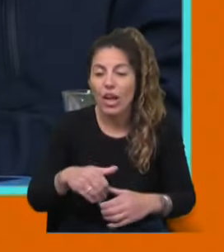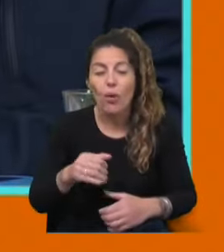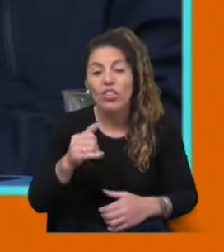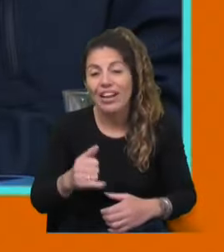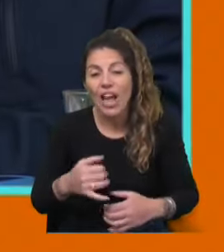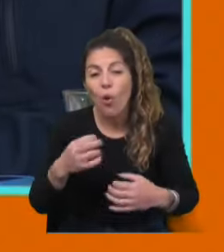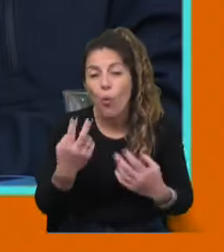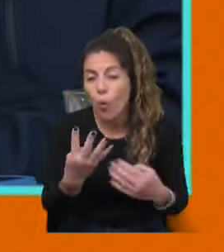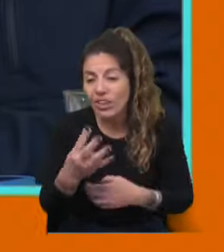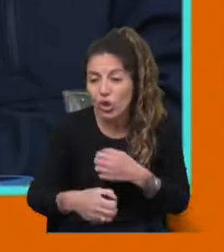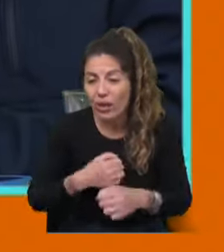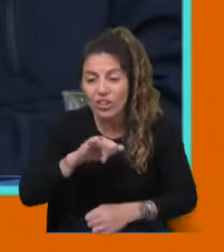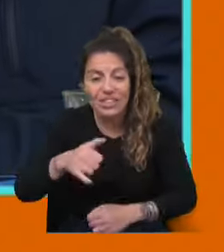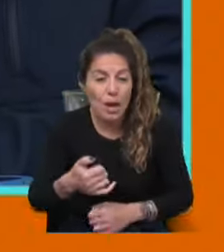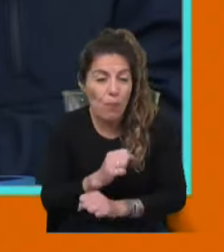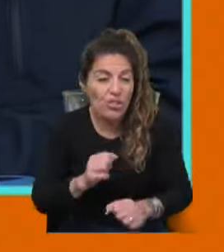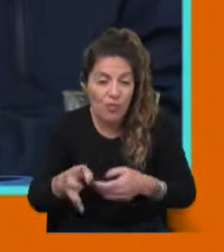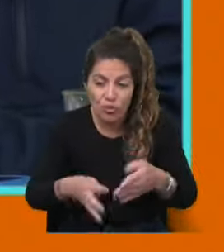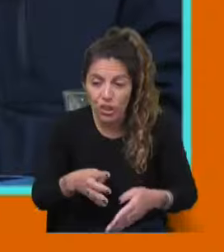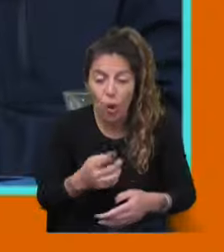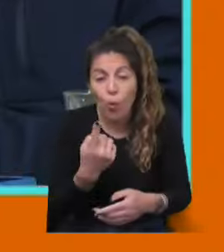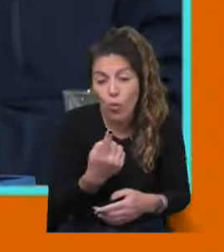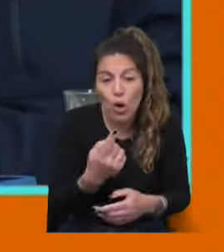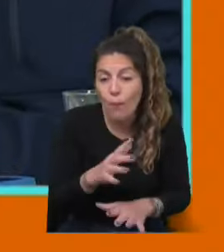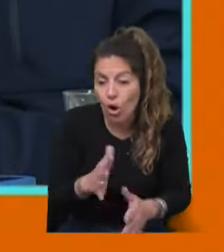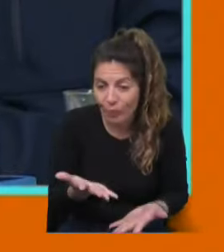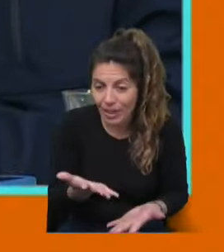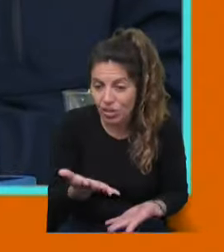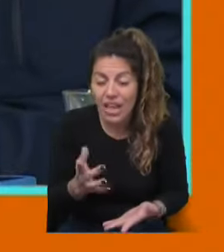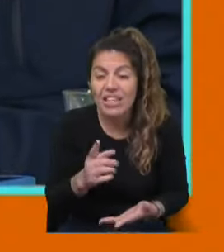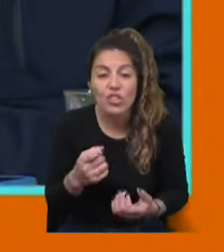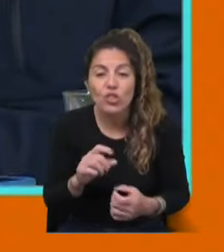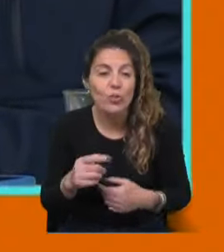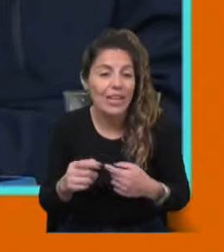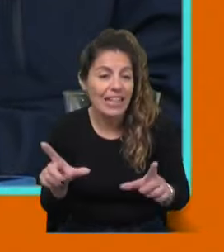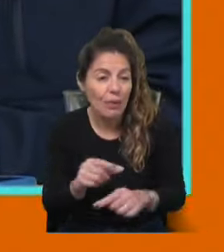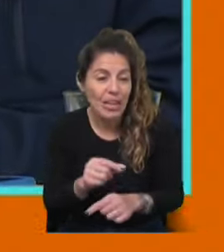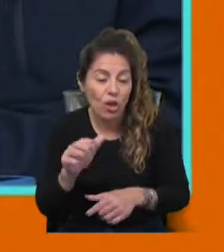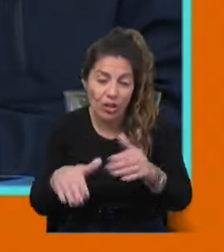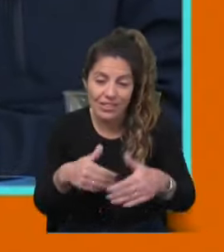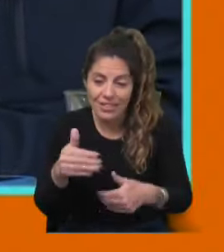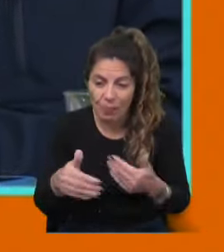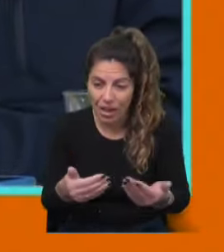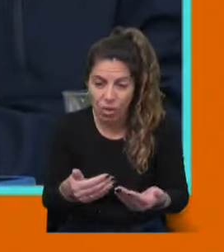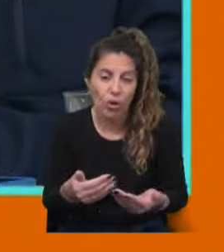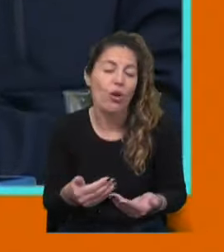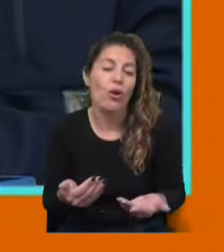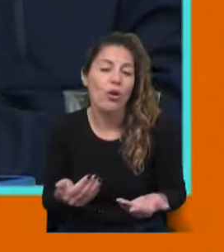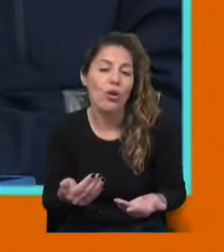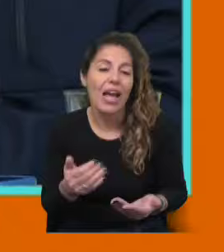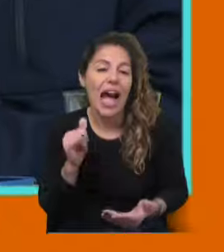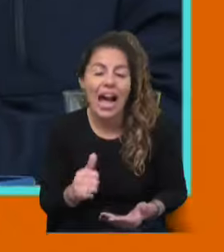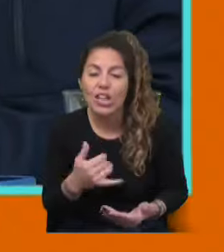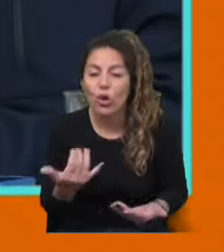que ya podíamos tener al menos de los 3, 1 operativo, si no se hubiera dejado sin efecto ese llamado a licitación. ¿No? O sea, hay